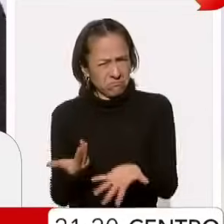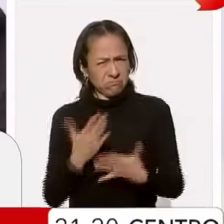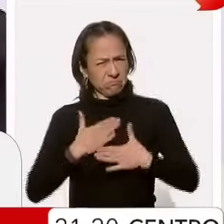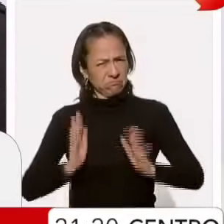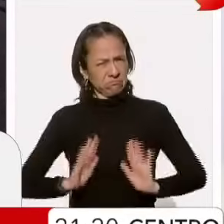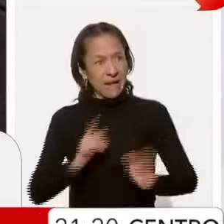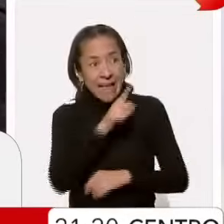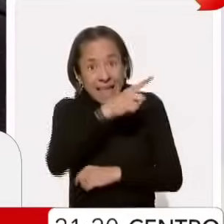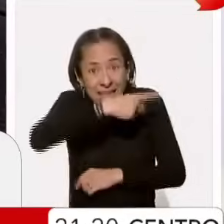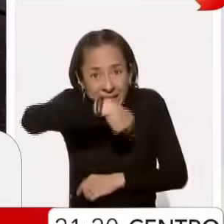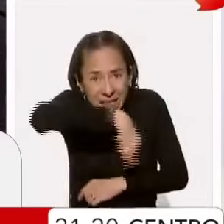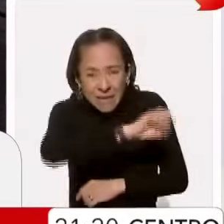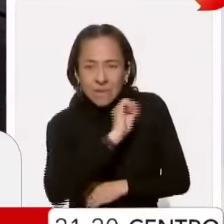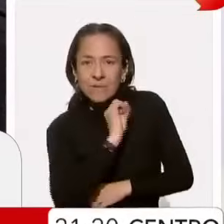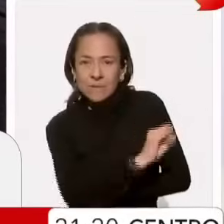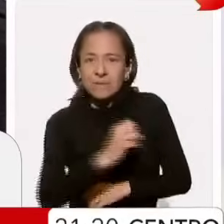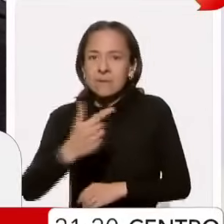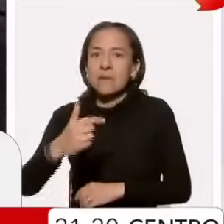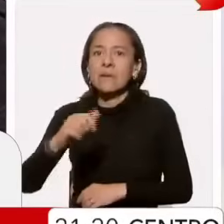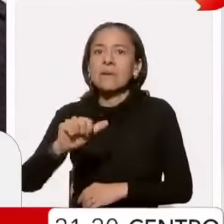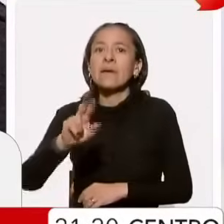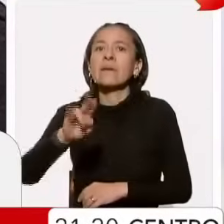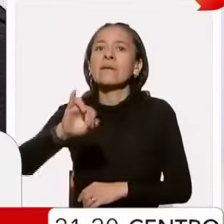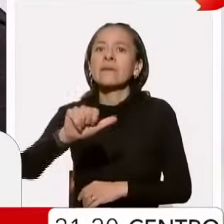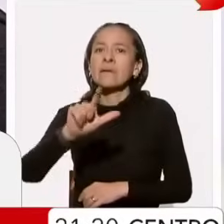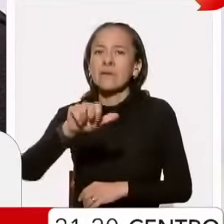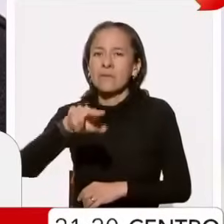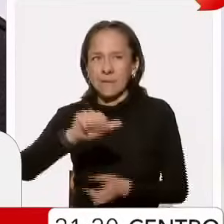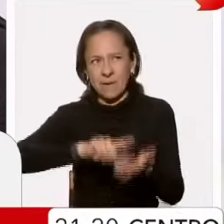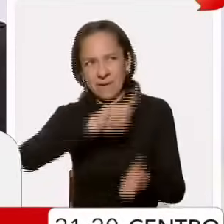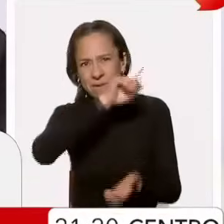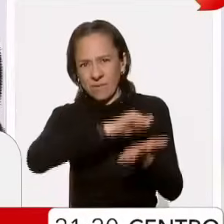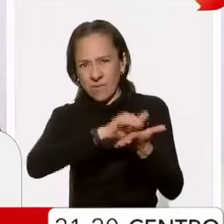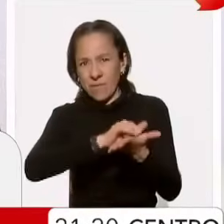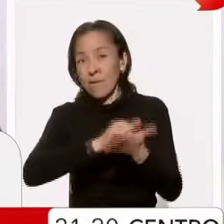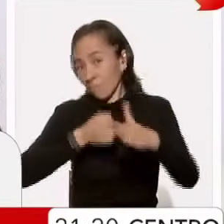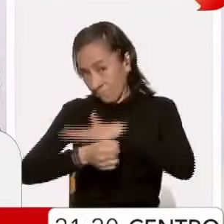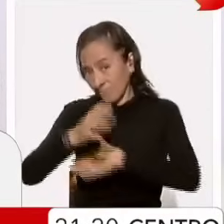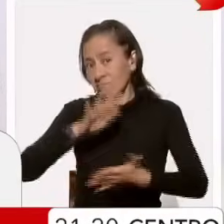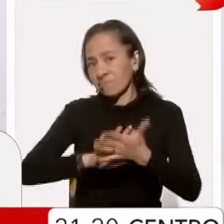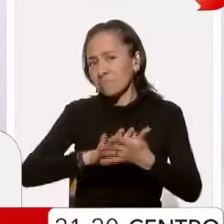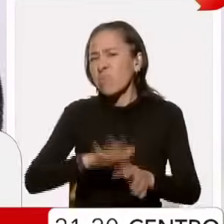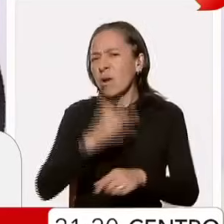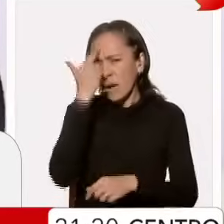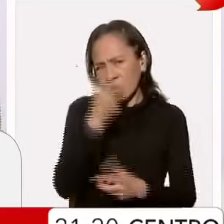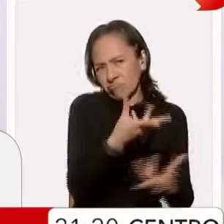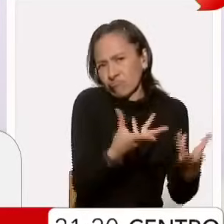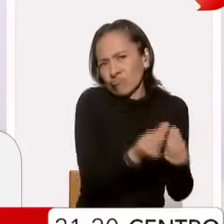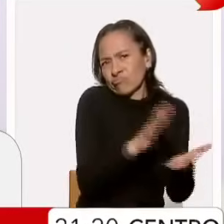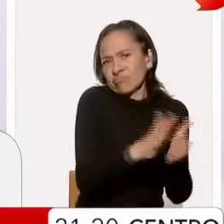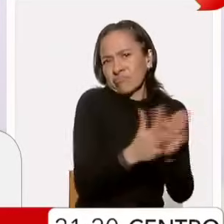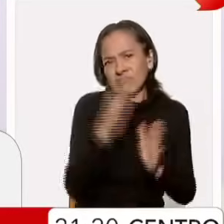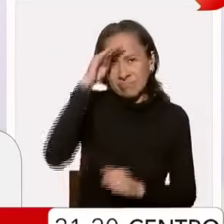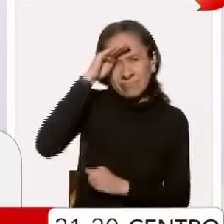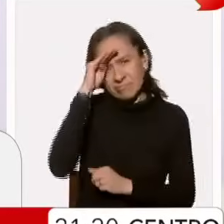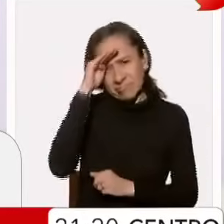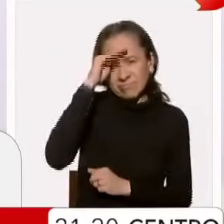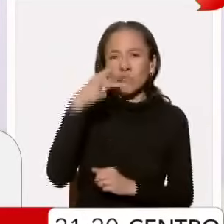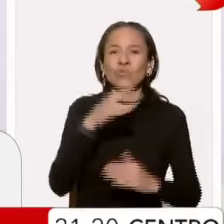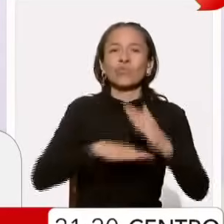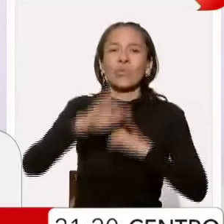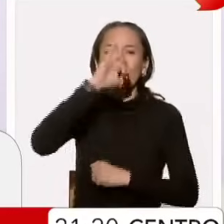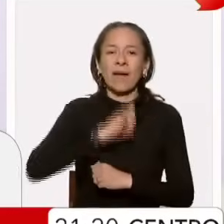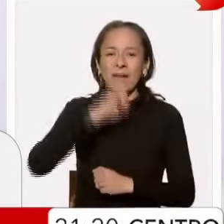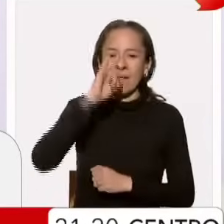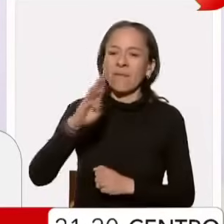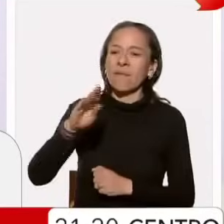ellos. O sea, García Luna está preso en Nueva York porque trabajaba en favor del Chapo Guzmán, junto con su jefe, el comandante Borolas, alias